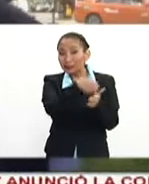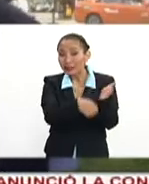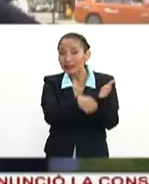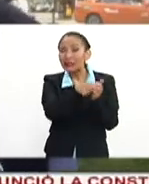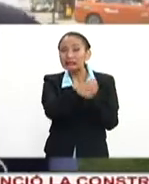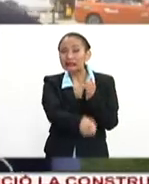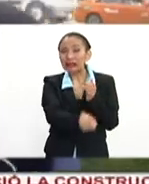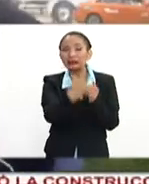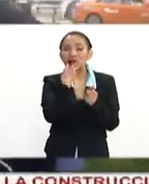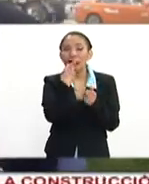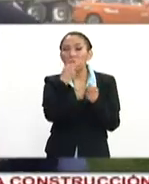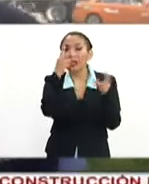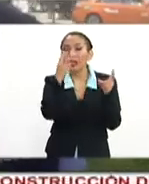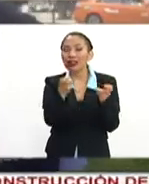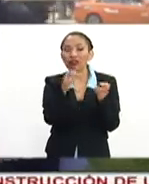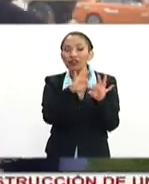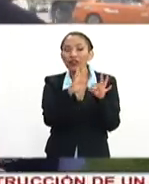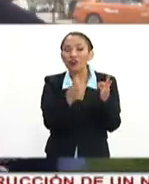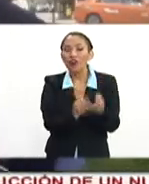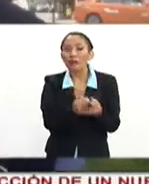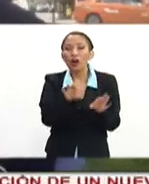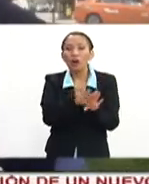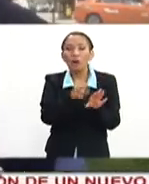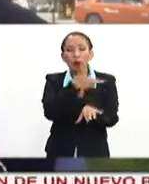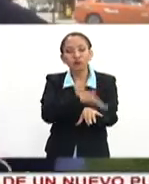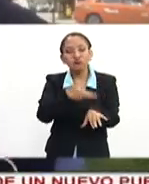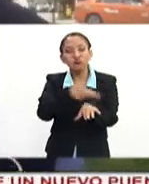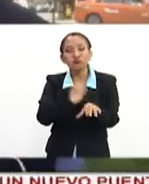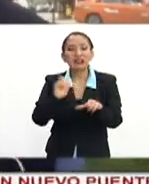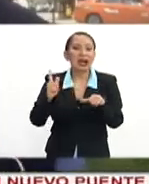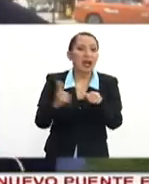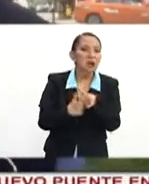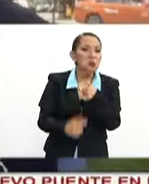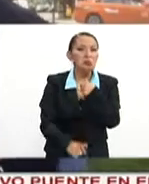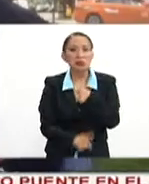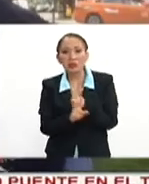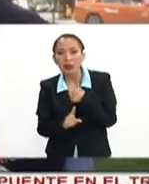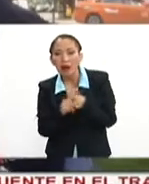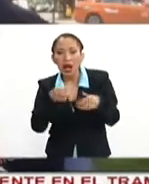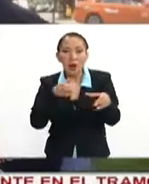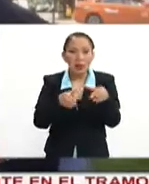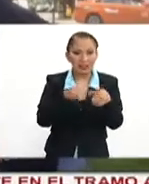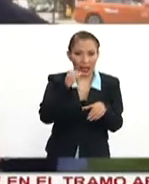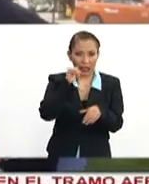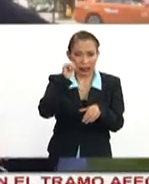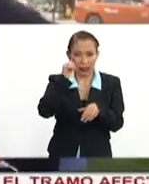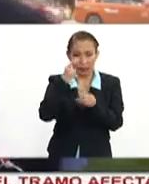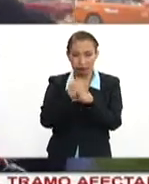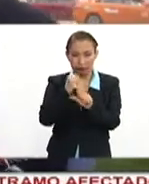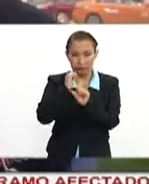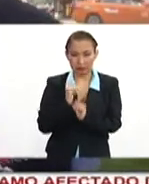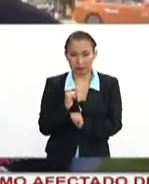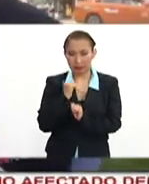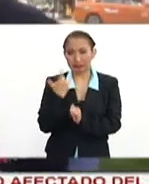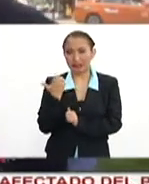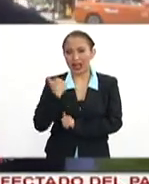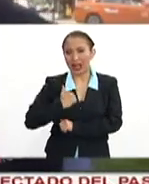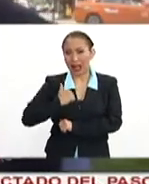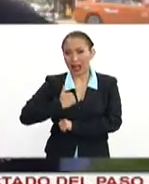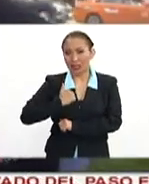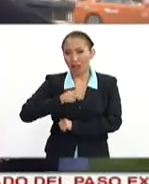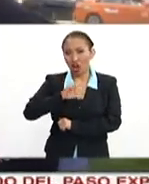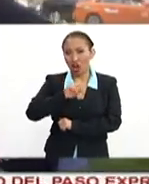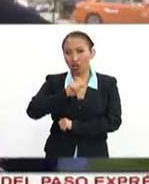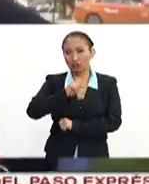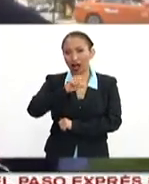capítulo 19 que trata de un mecanismo de resolución de disputas comerciales. Ayer el primer ministro Justin Trudeau, en